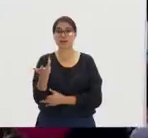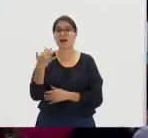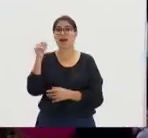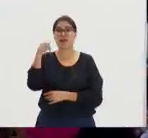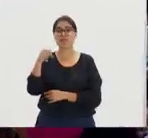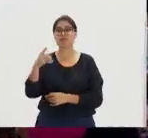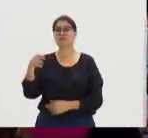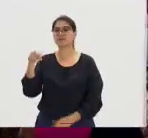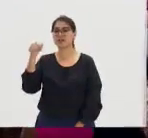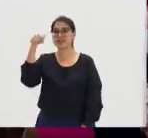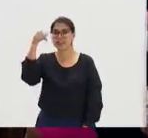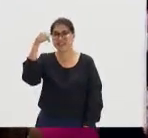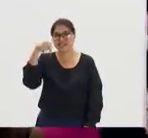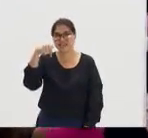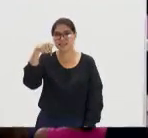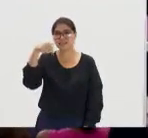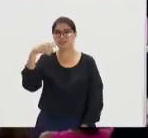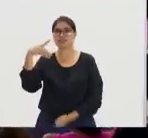discotecas con todo.